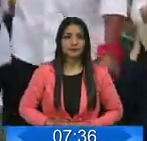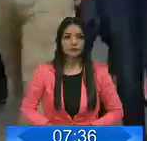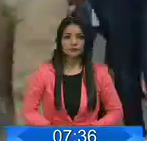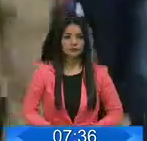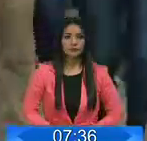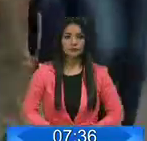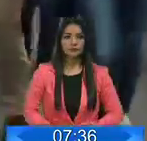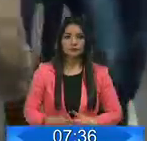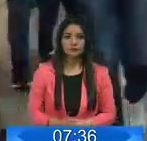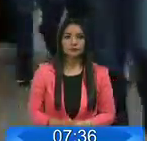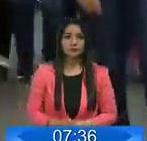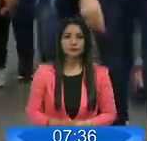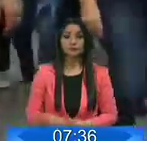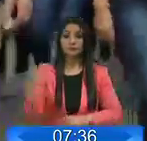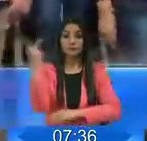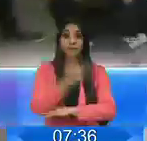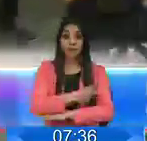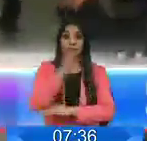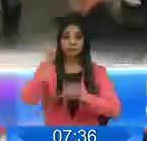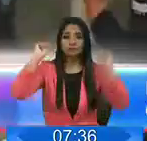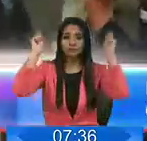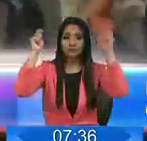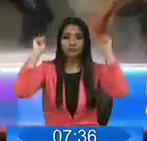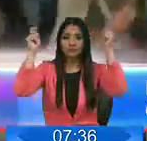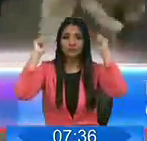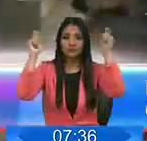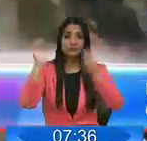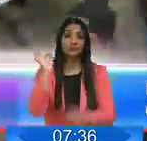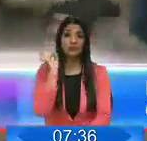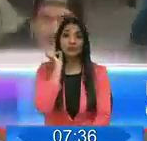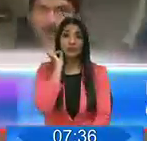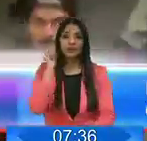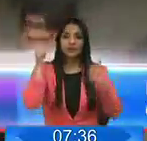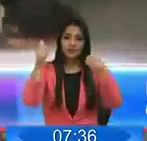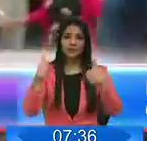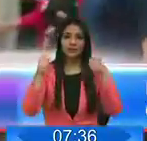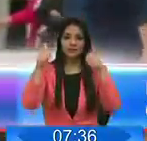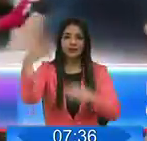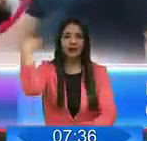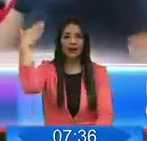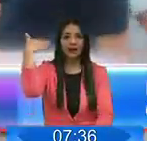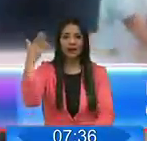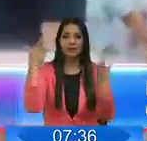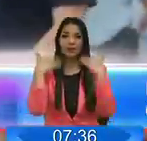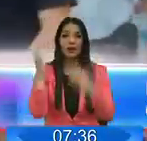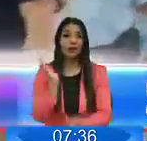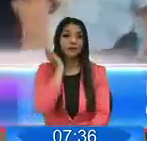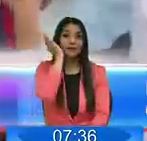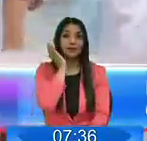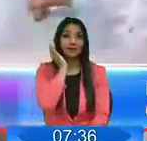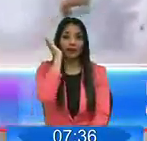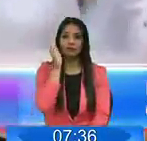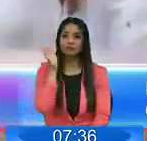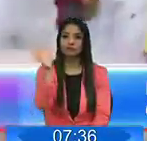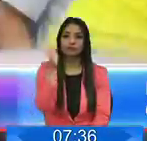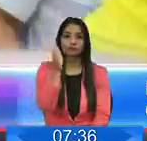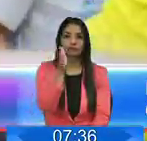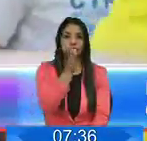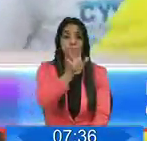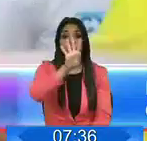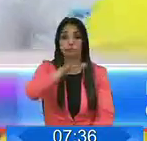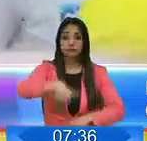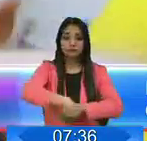En el segundo día de campaña electoral, la aspirante a la alcaldía de Guayaquil, Cintia Viteri, recorrió las calles 4 de noviembre y